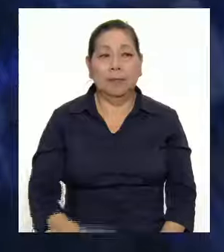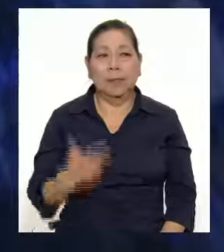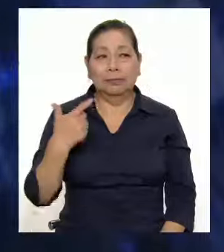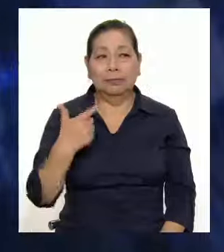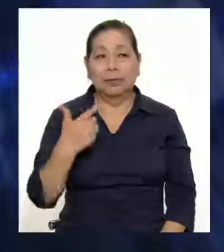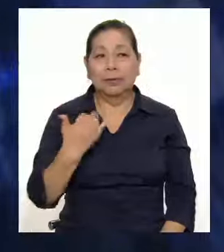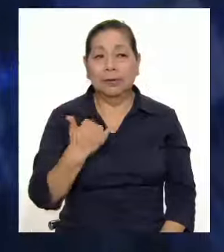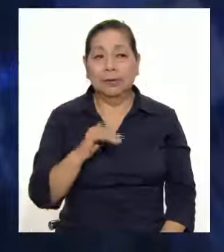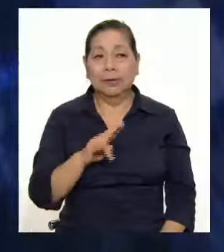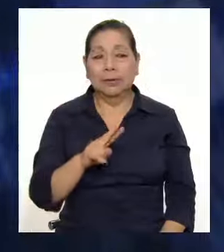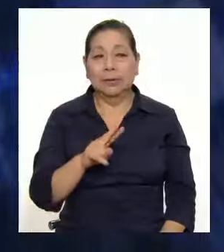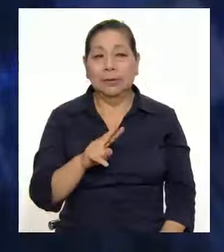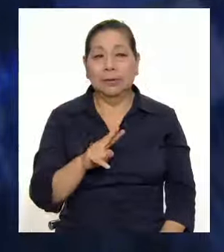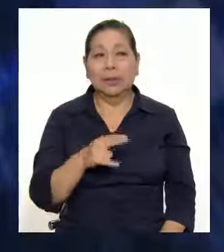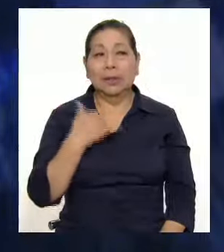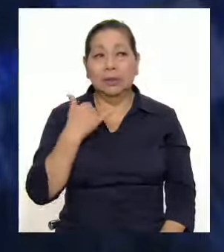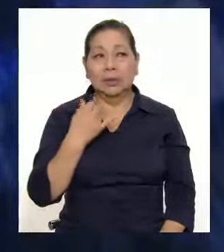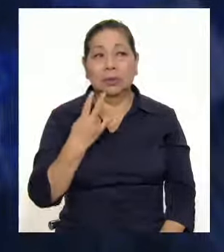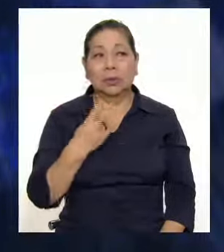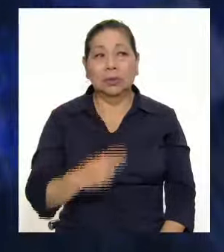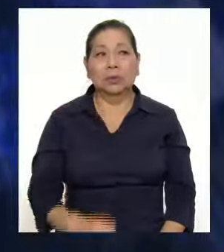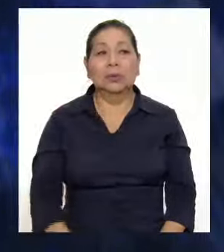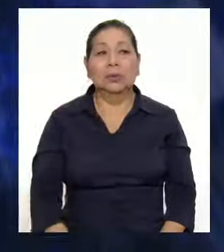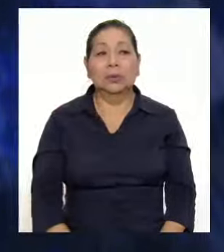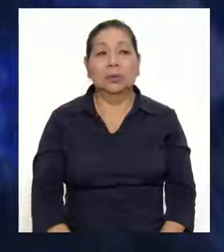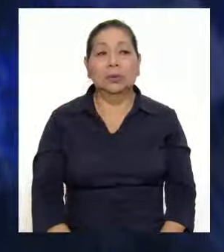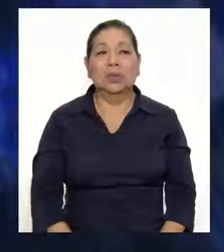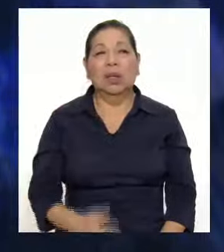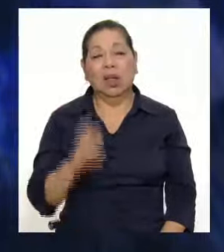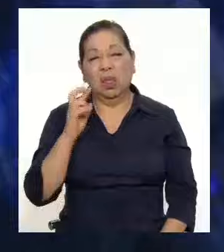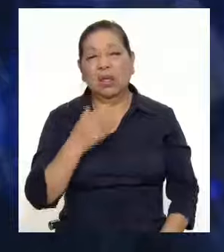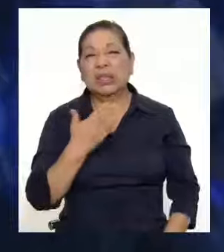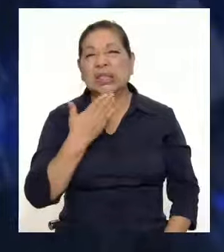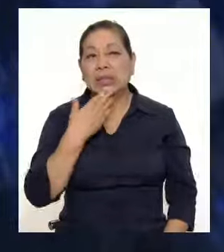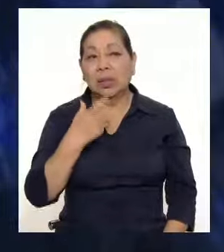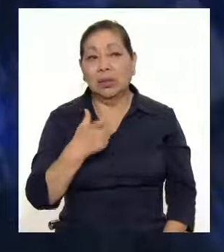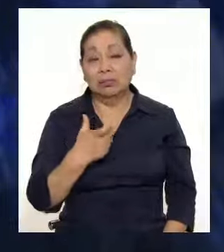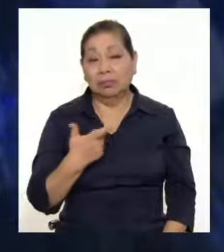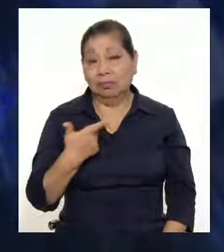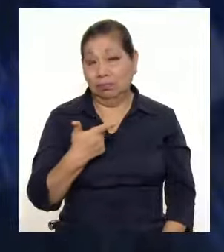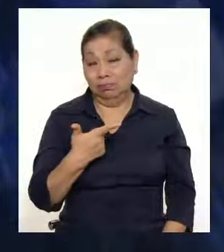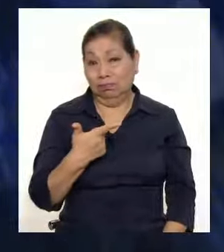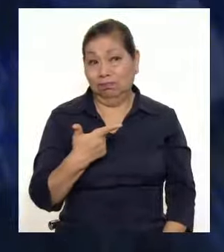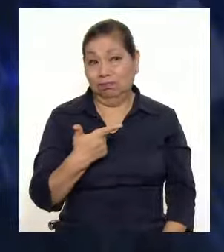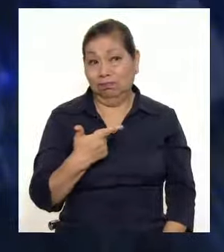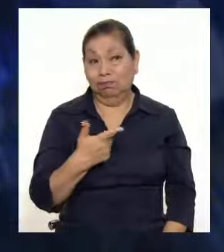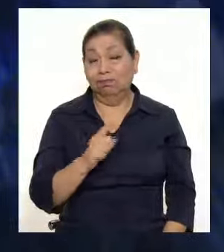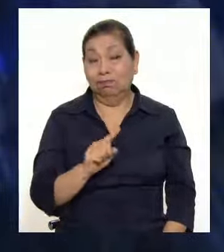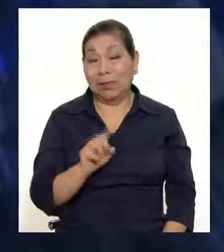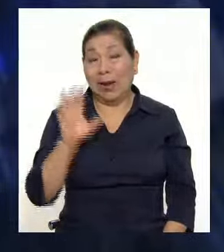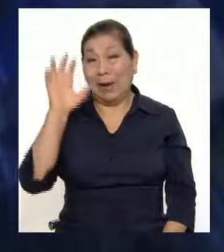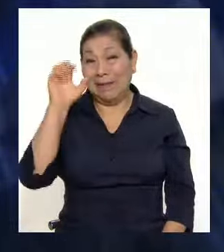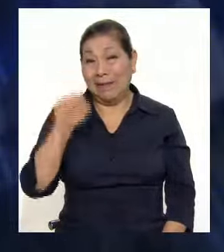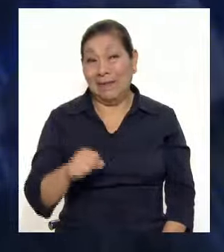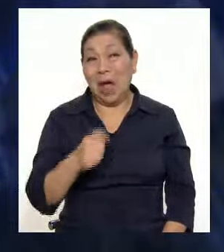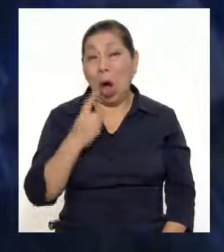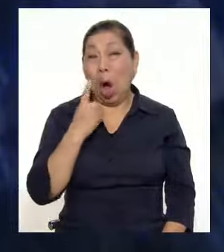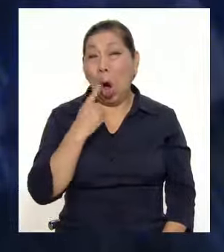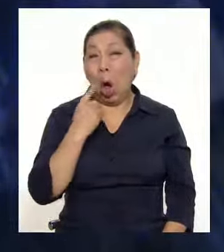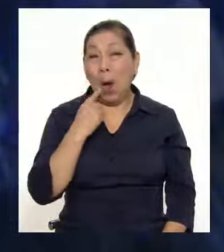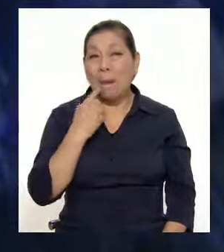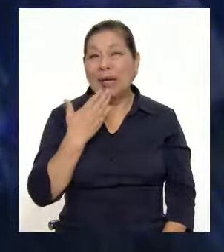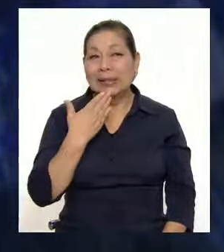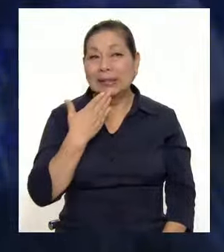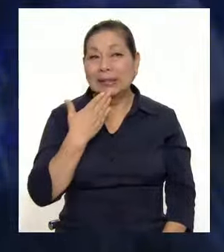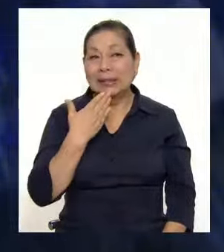fuego, así mismo se pertenece a 2 celulares de procedencia dudosa. Armado y con el botín en mano fue capturado este sujeto